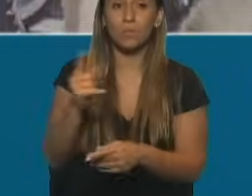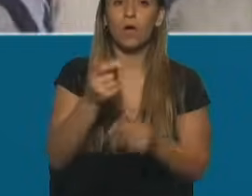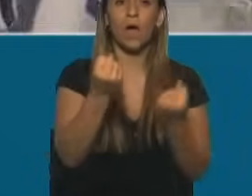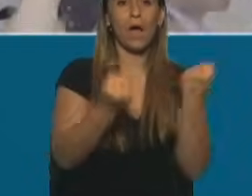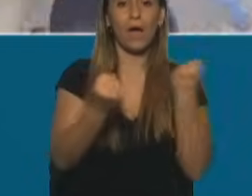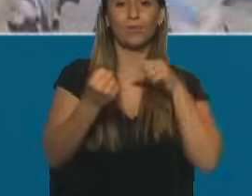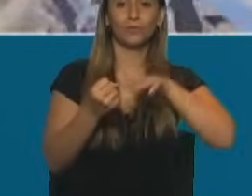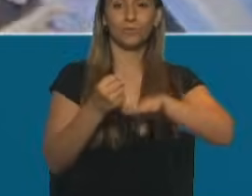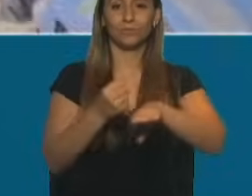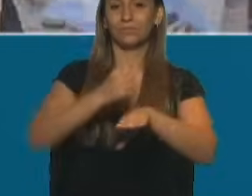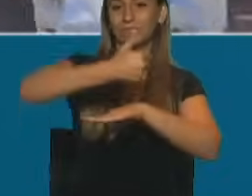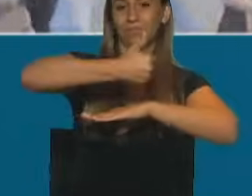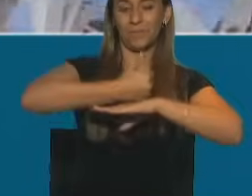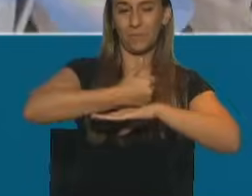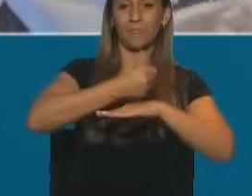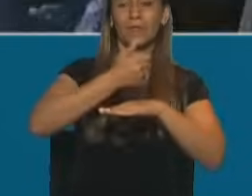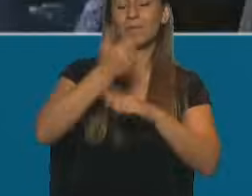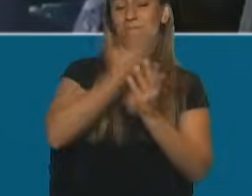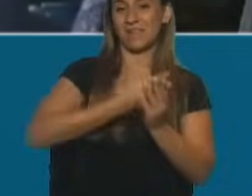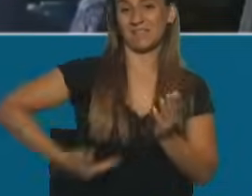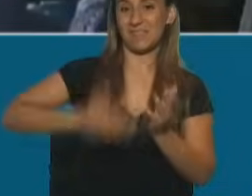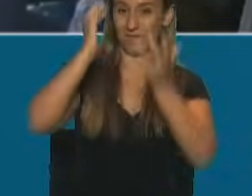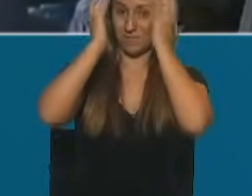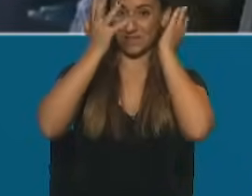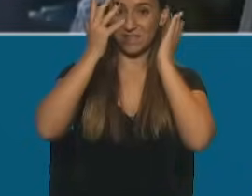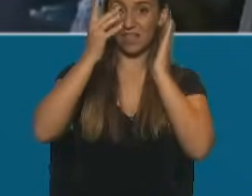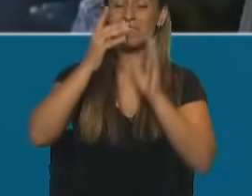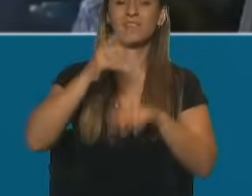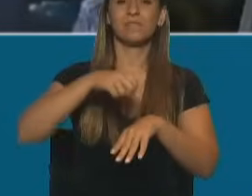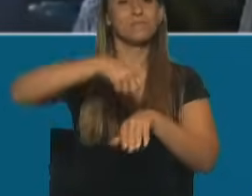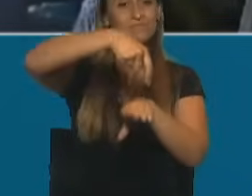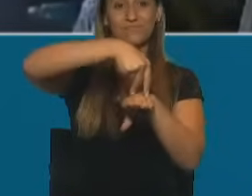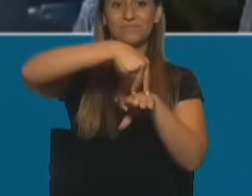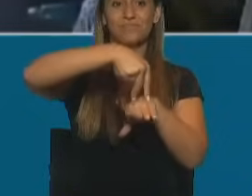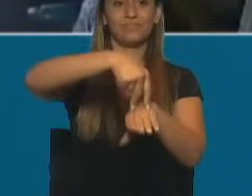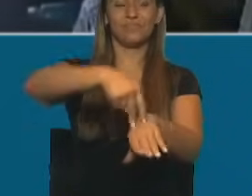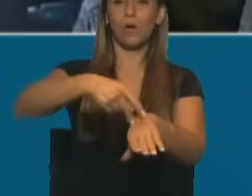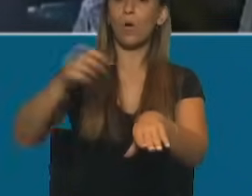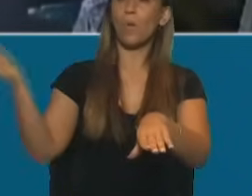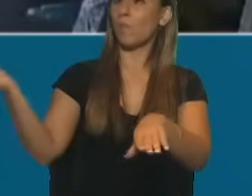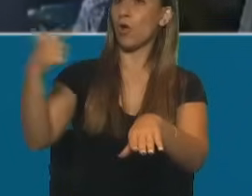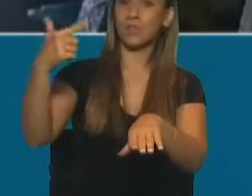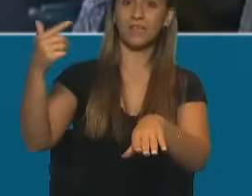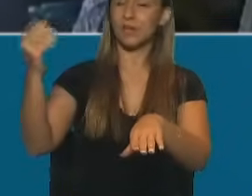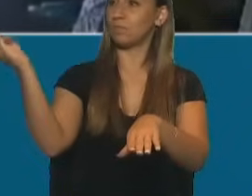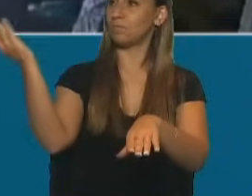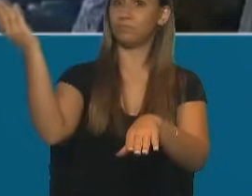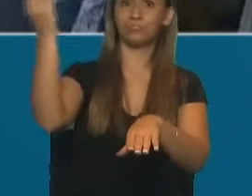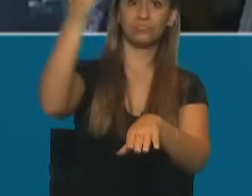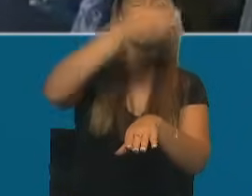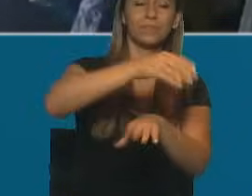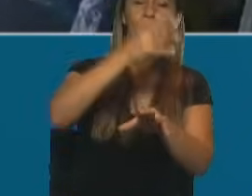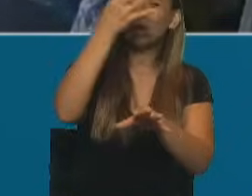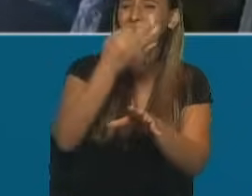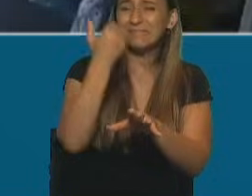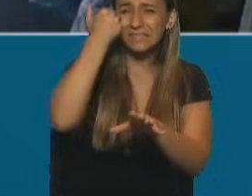coche descapotable con el presidente Javier Milei y que le rozó la cabeza y que sí fue herido un efectivo de